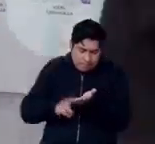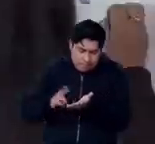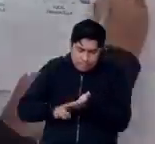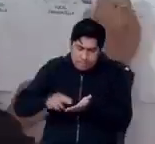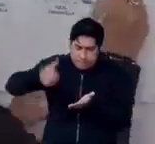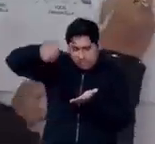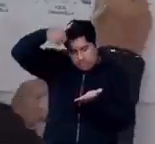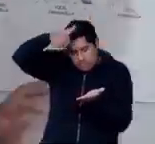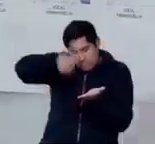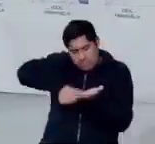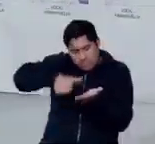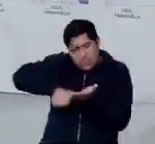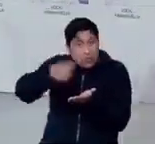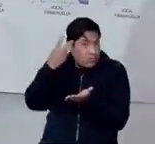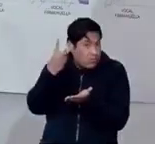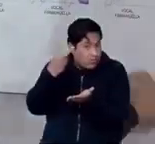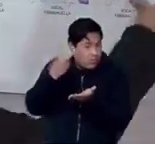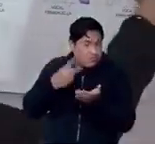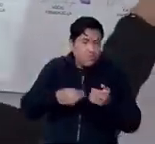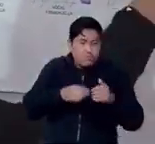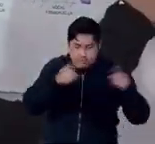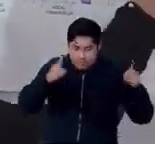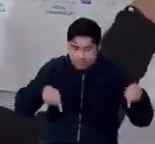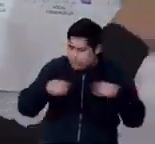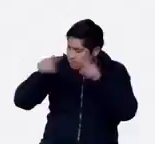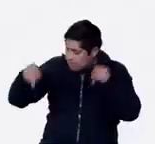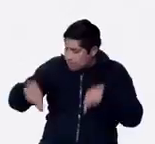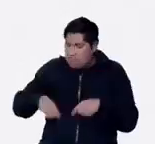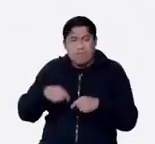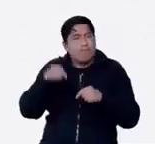y estampar sus huellas dactilares en las hojas de trabajo.